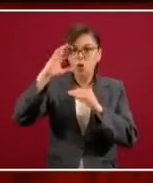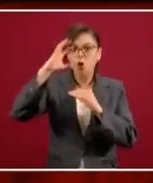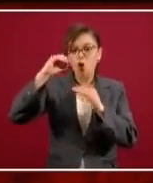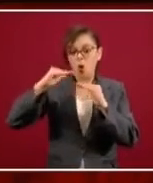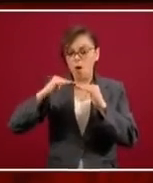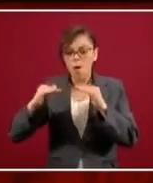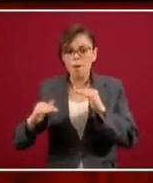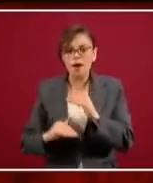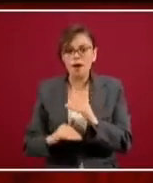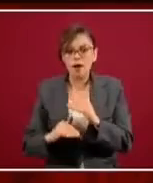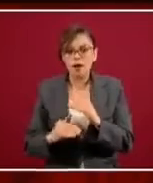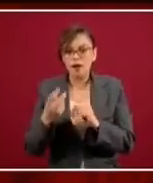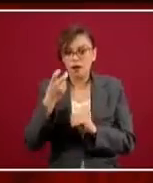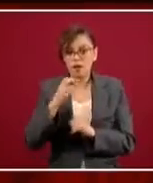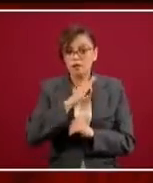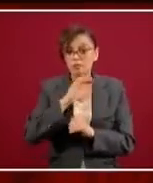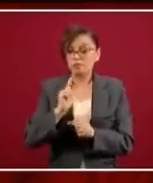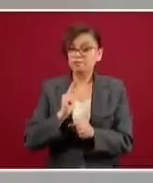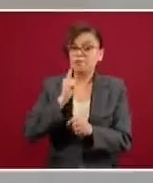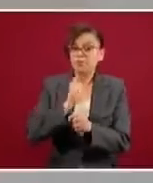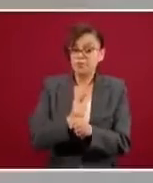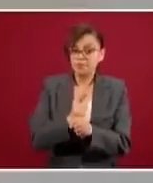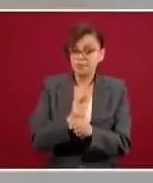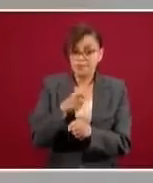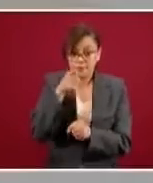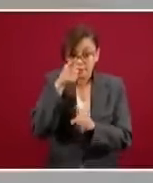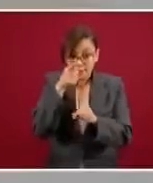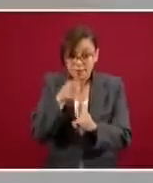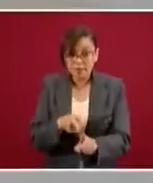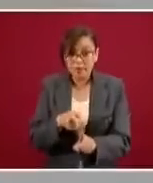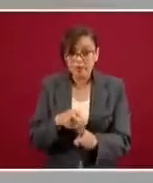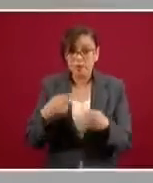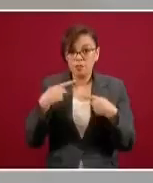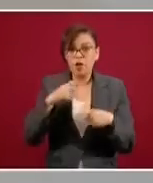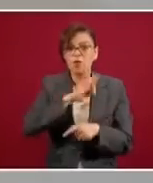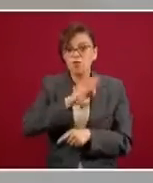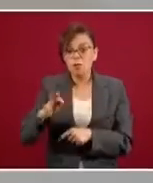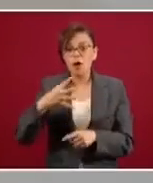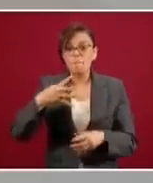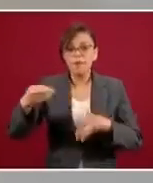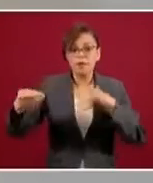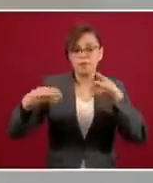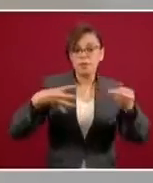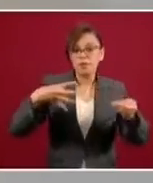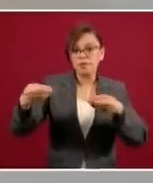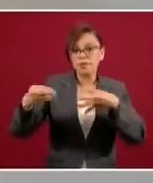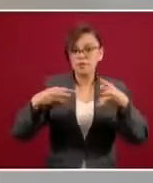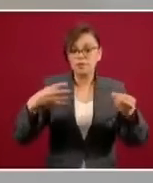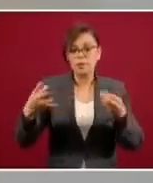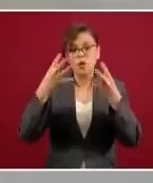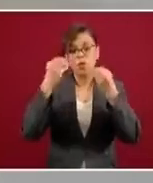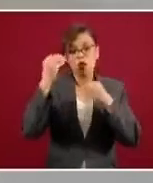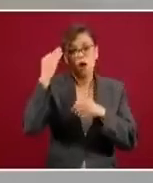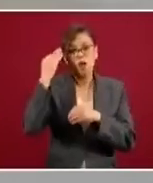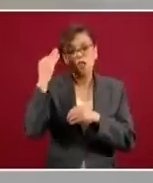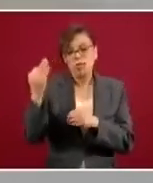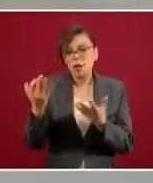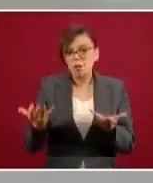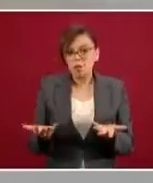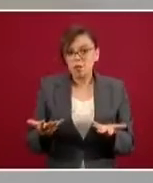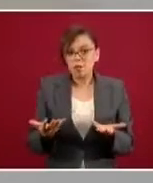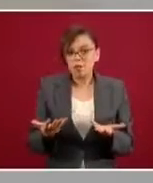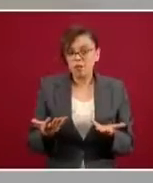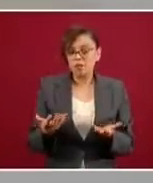elemento de si la persona podría ser contagiante por mayor tiempo. En algunos pocos casos las